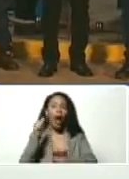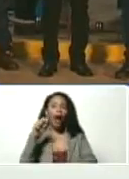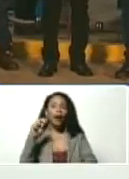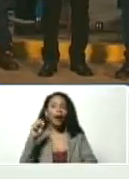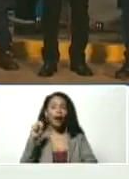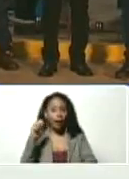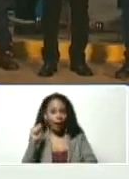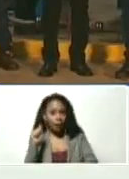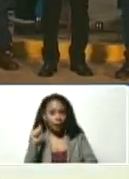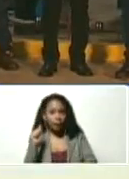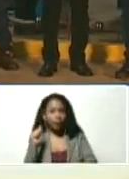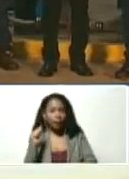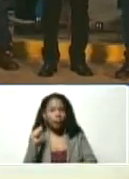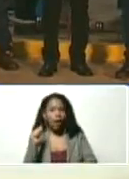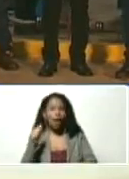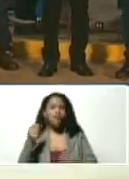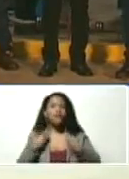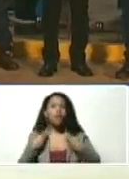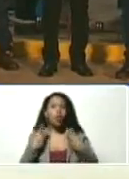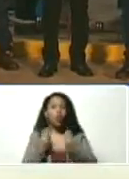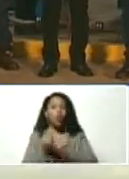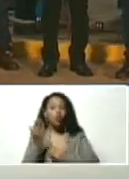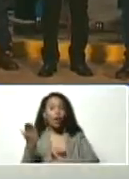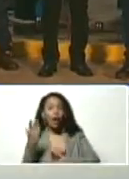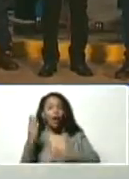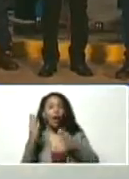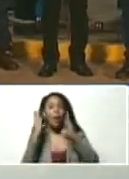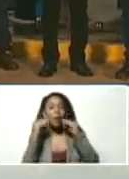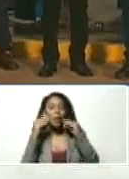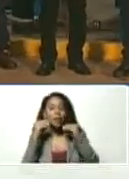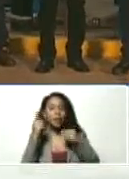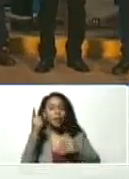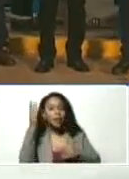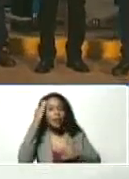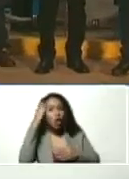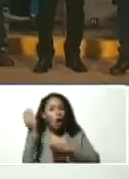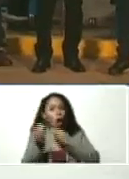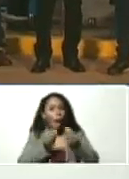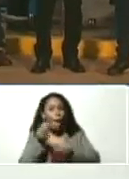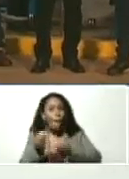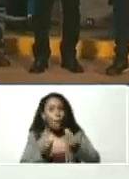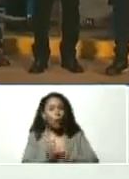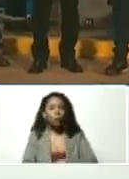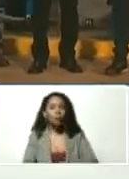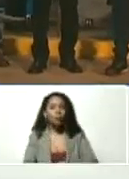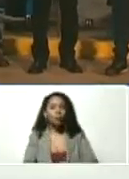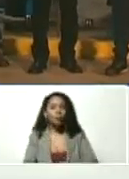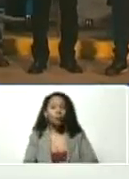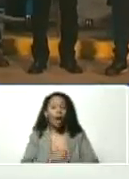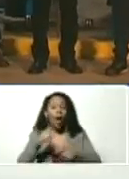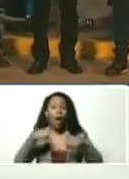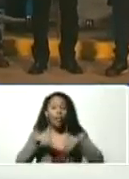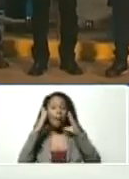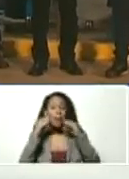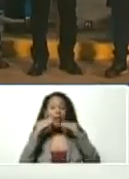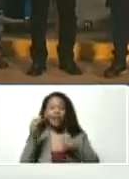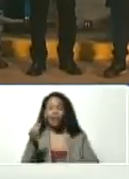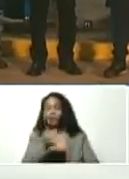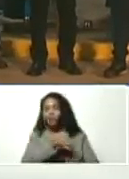pronto, viviendo con ustedes esta experiencia maravillosa. Es una experiencia